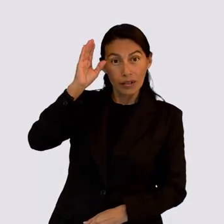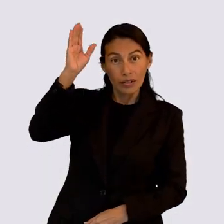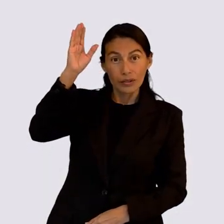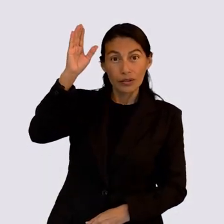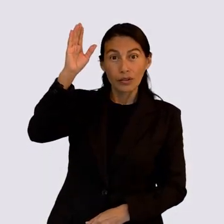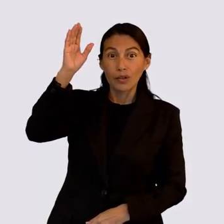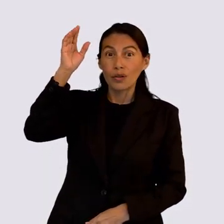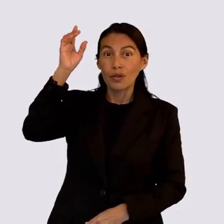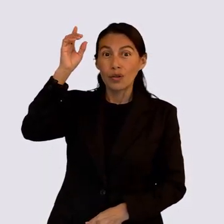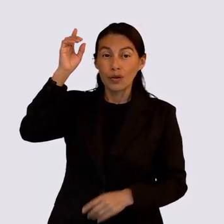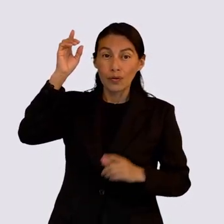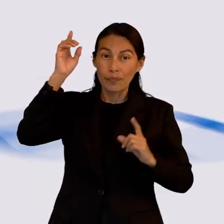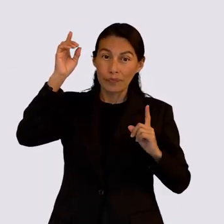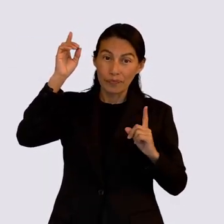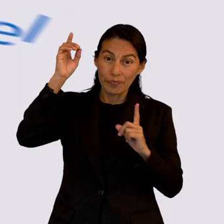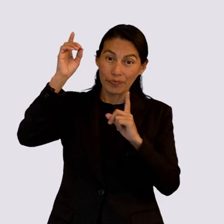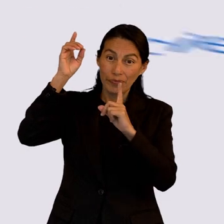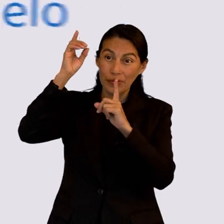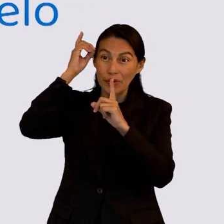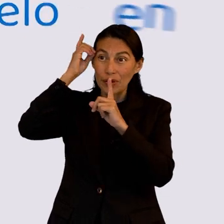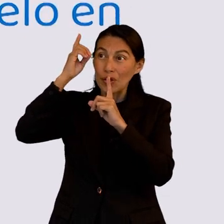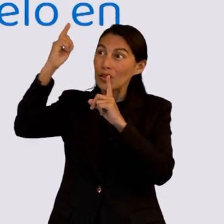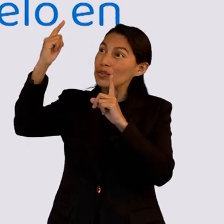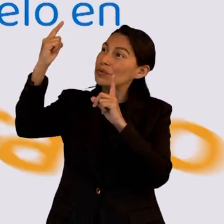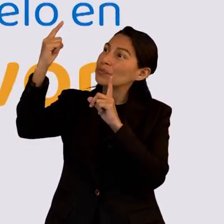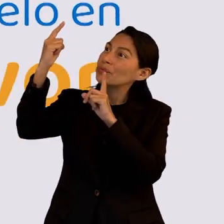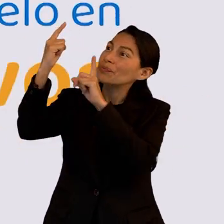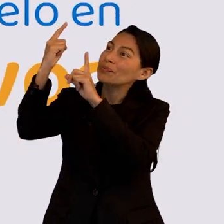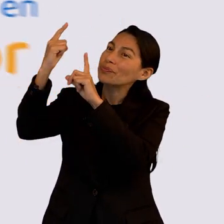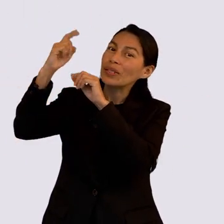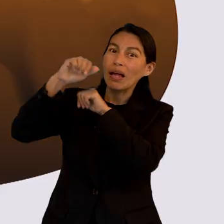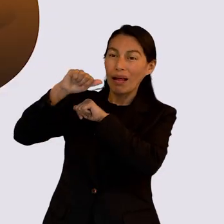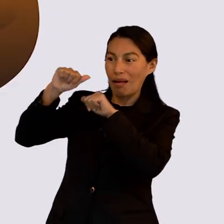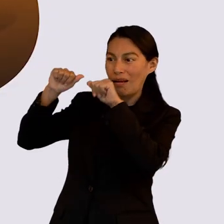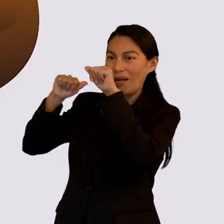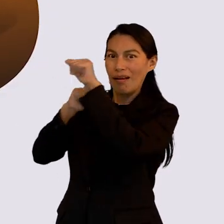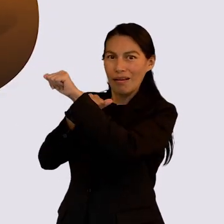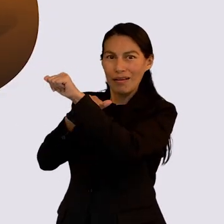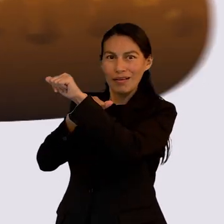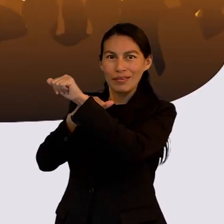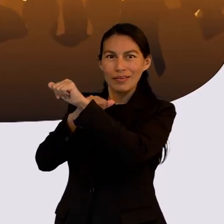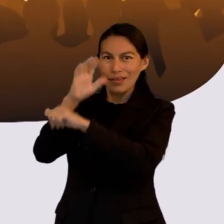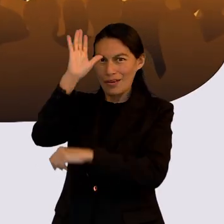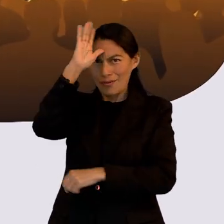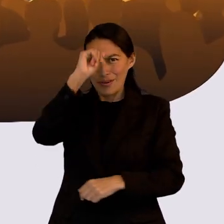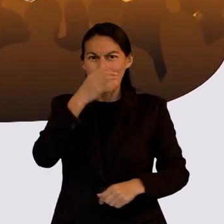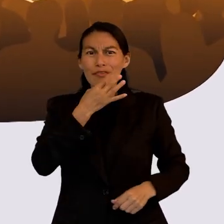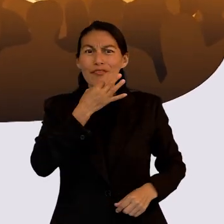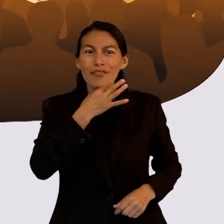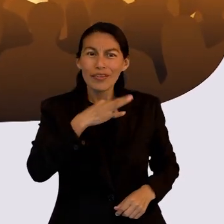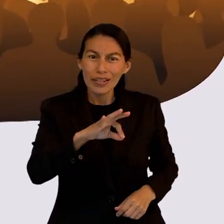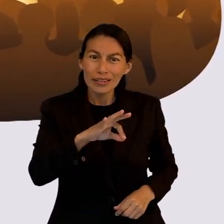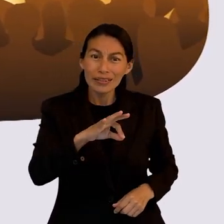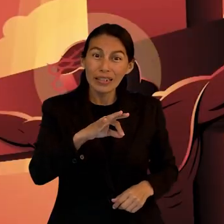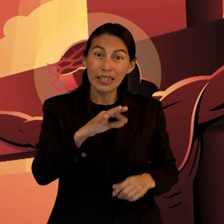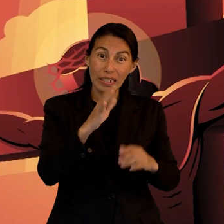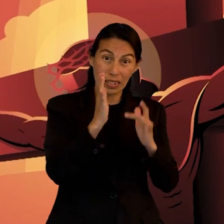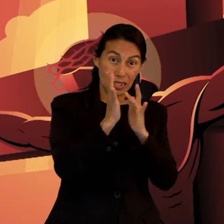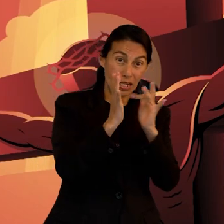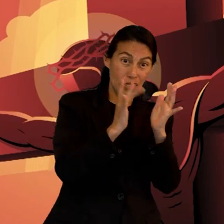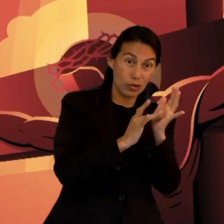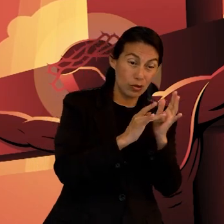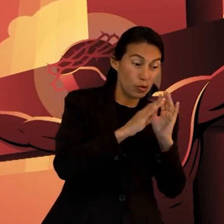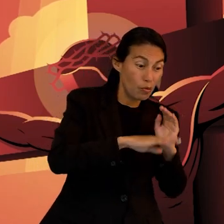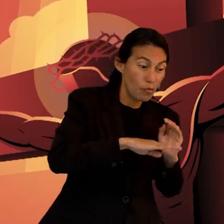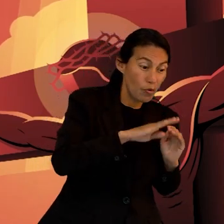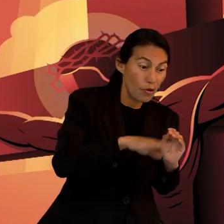cristo se presentó ante dios en el cielo en nuestro favor de acuerdo con las fiestas del antiguo testamento cristo